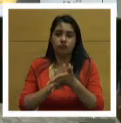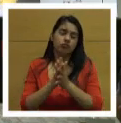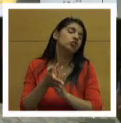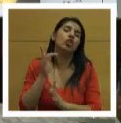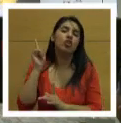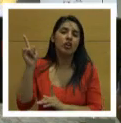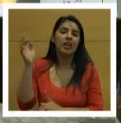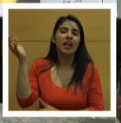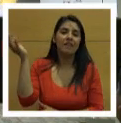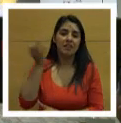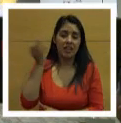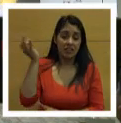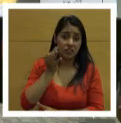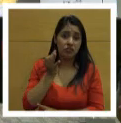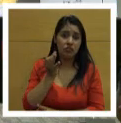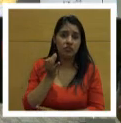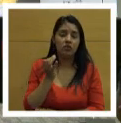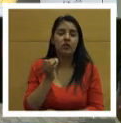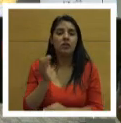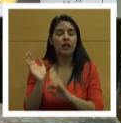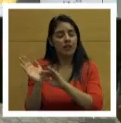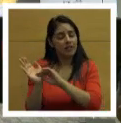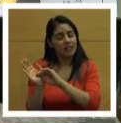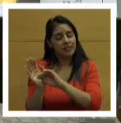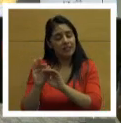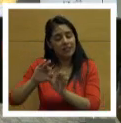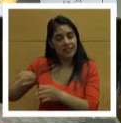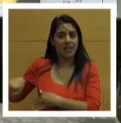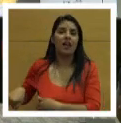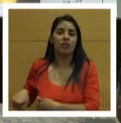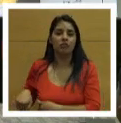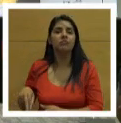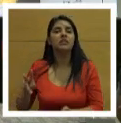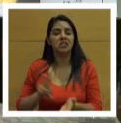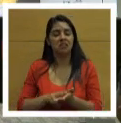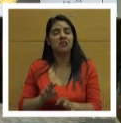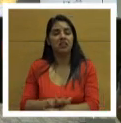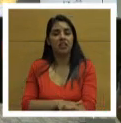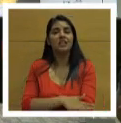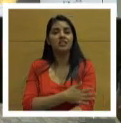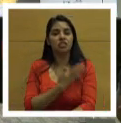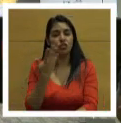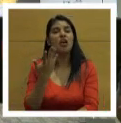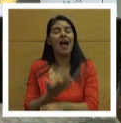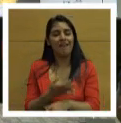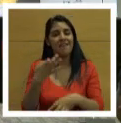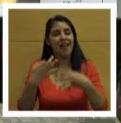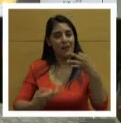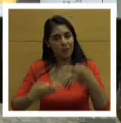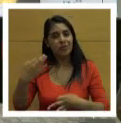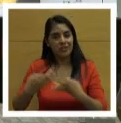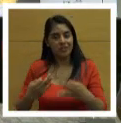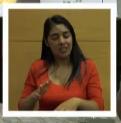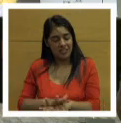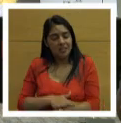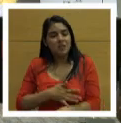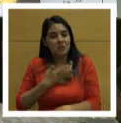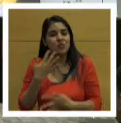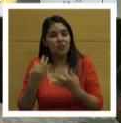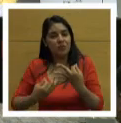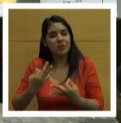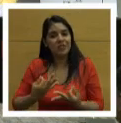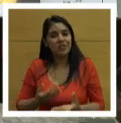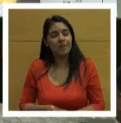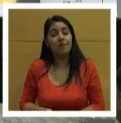había señalado quedó de lado, por así decirlo, y efectivamente ella sintió que había habido justicia, una sensación de justicia, y por supuesto